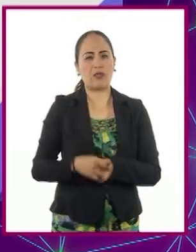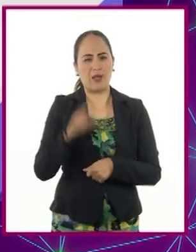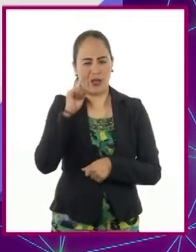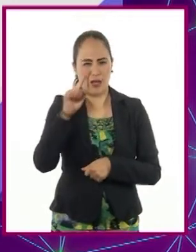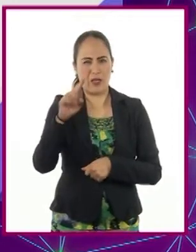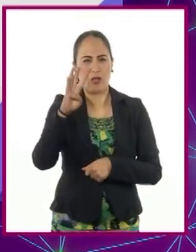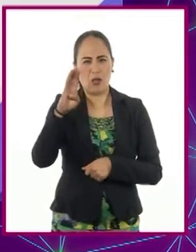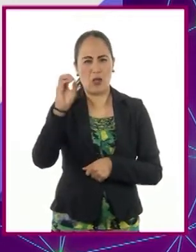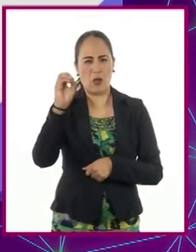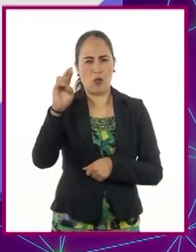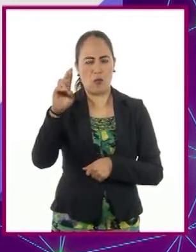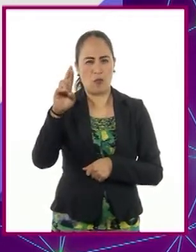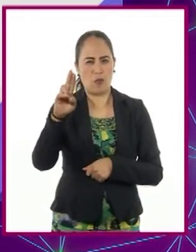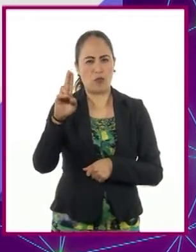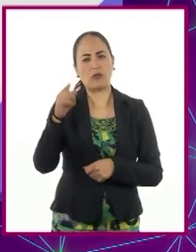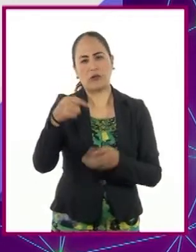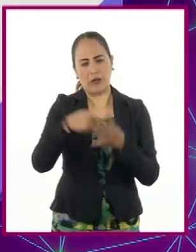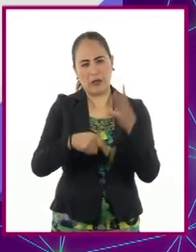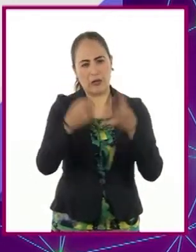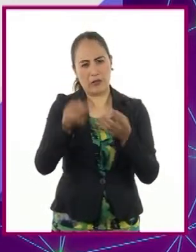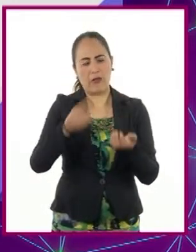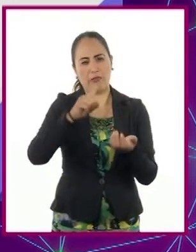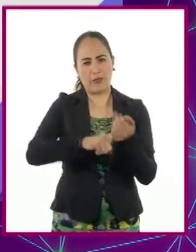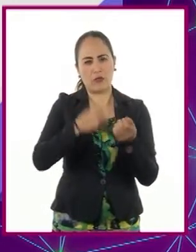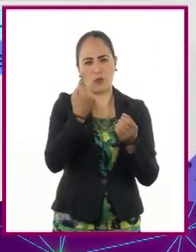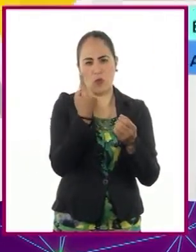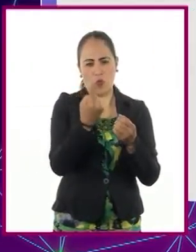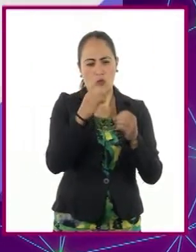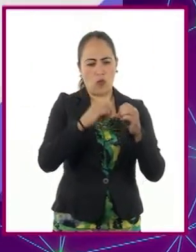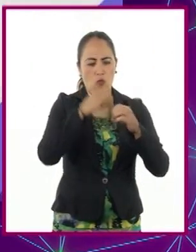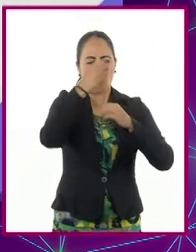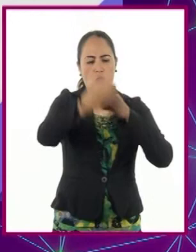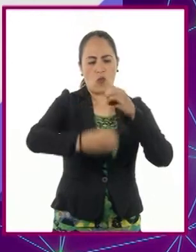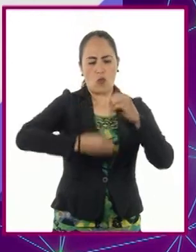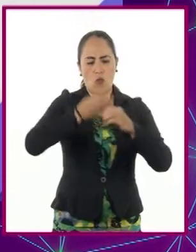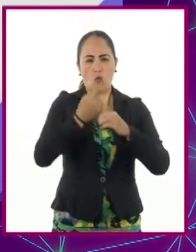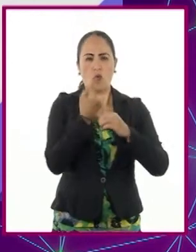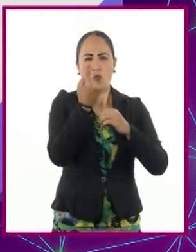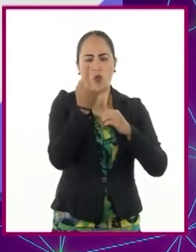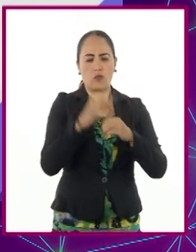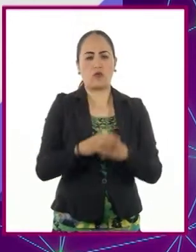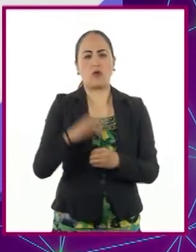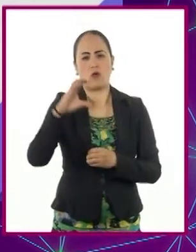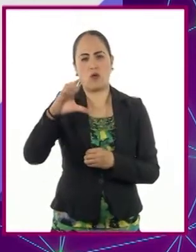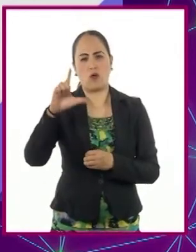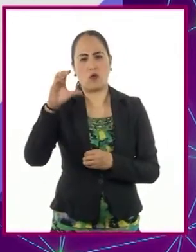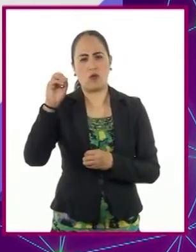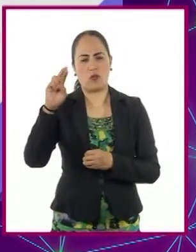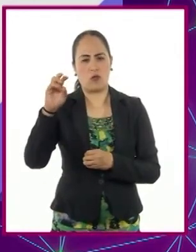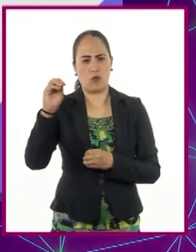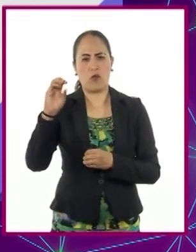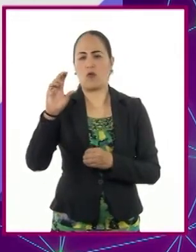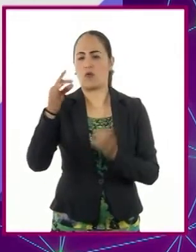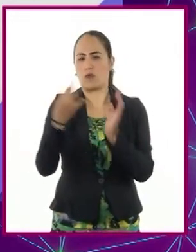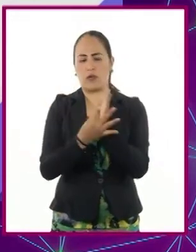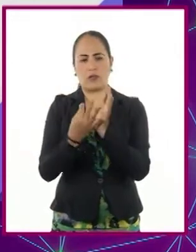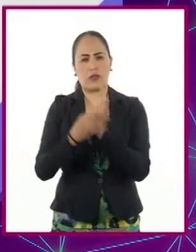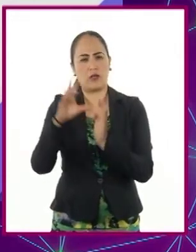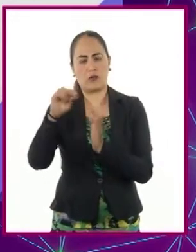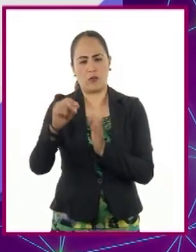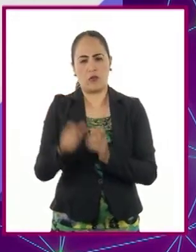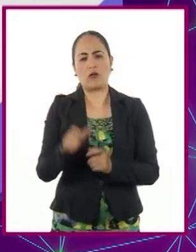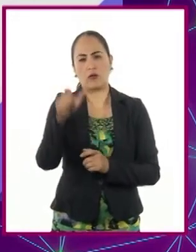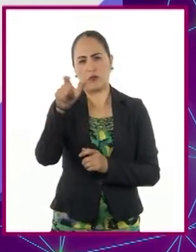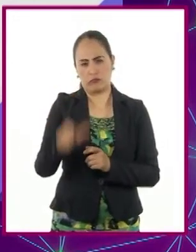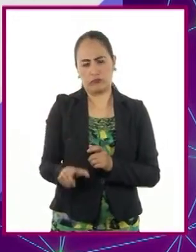Bohr tiene un electrón de valencia en la órbita más externa. El cloro es un no metal que pertenece al grupo 17.